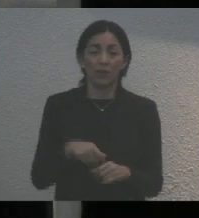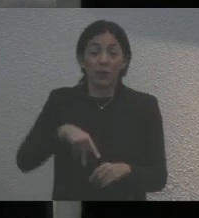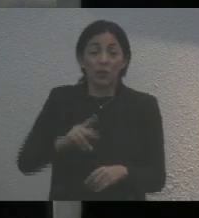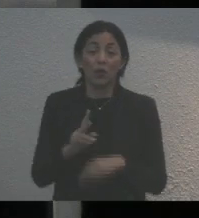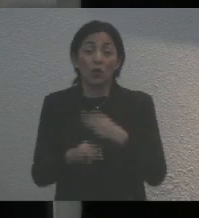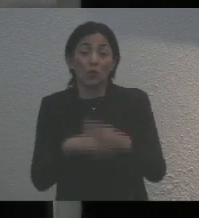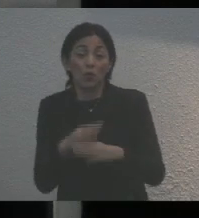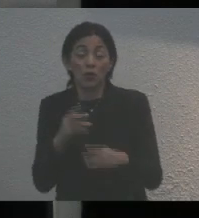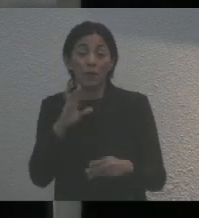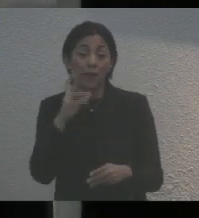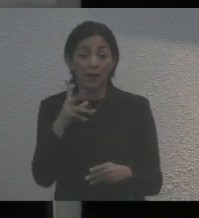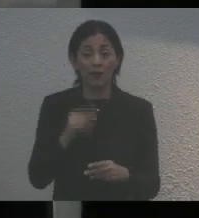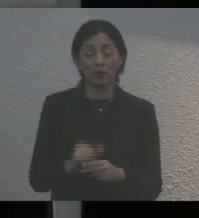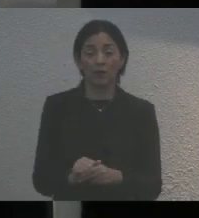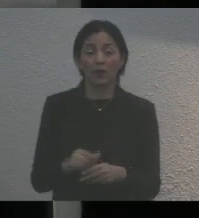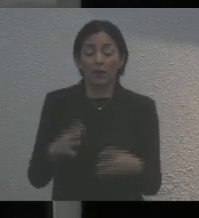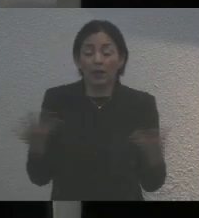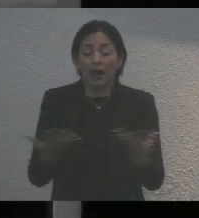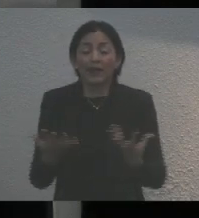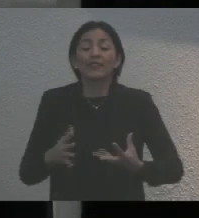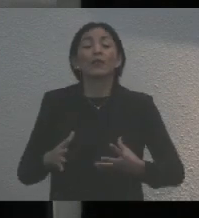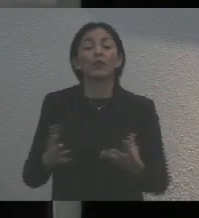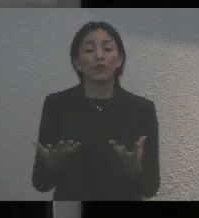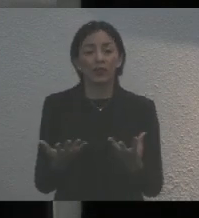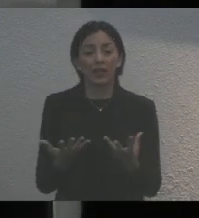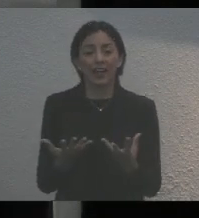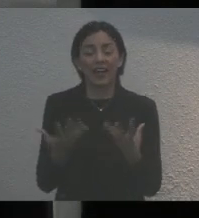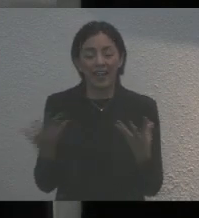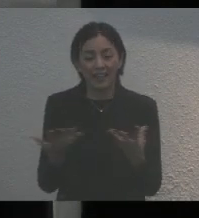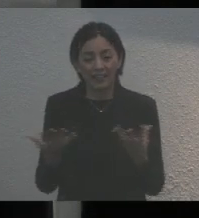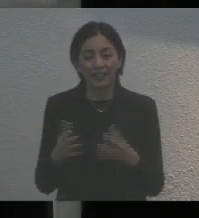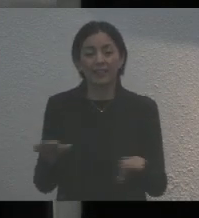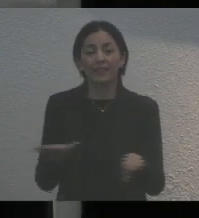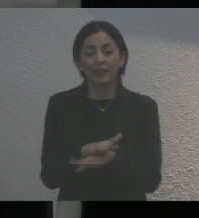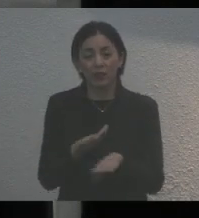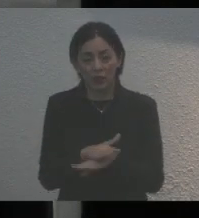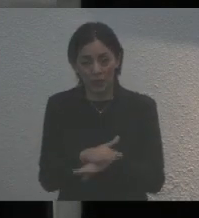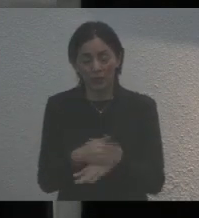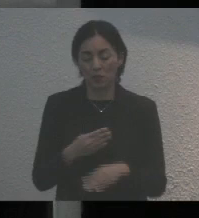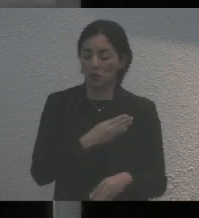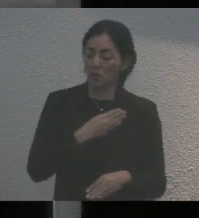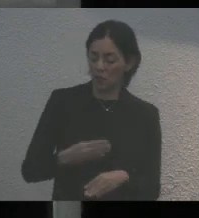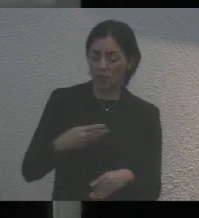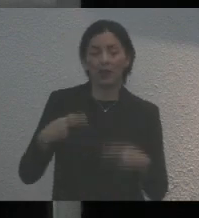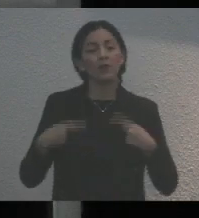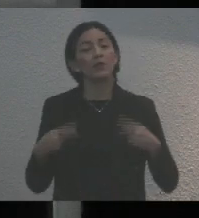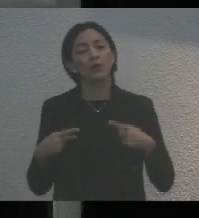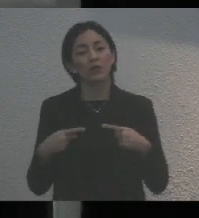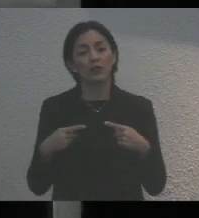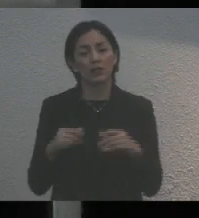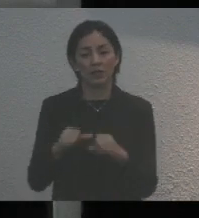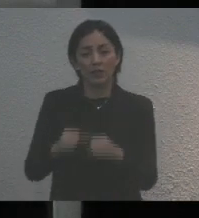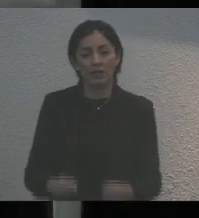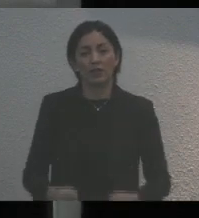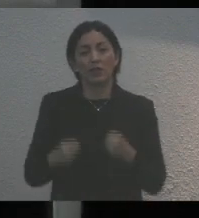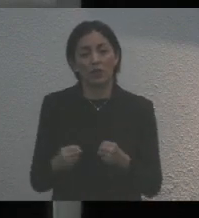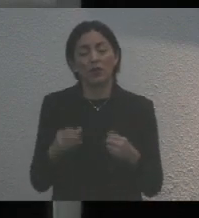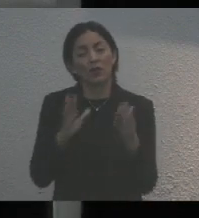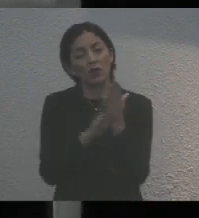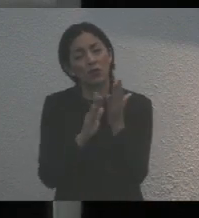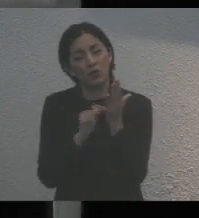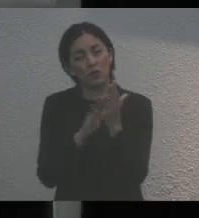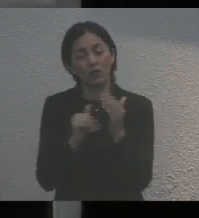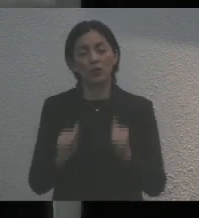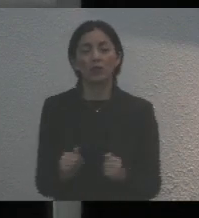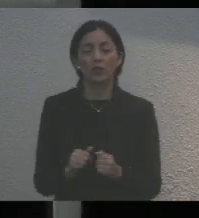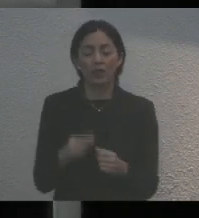mejor. Seamos parte de este cambio, siendo ciudadanos de bien y construyamos la seguridad juntos.